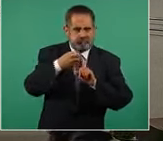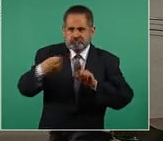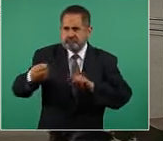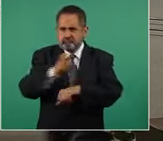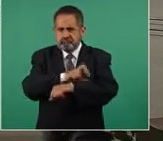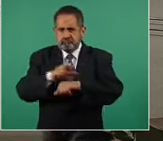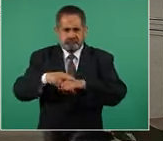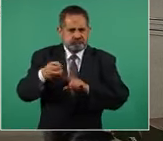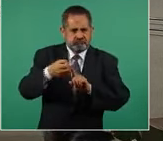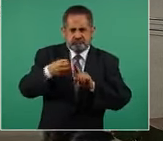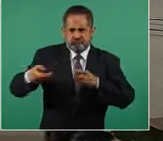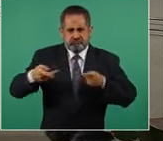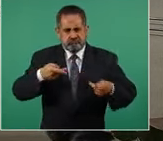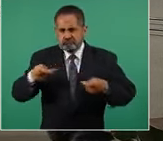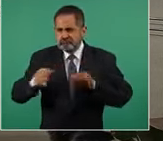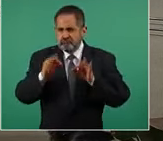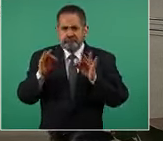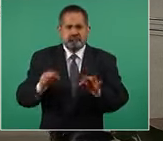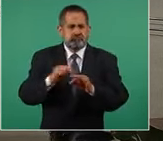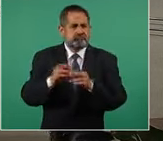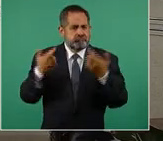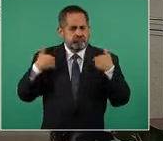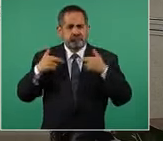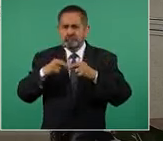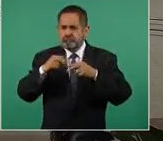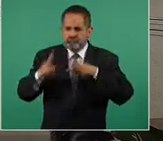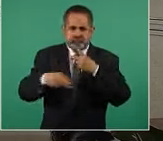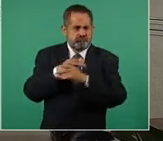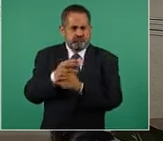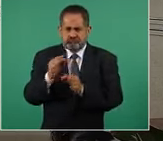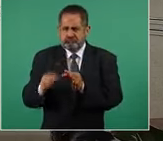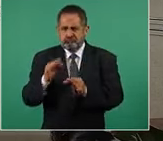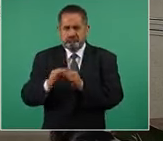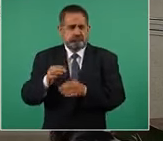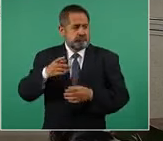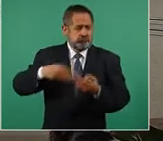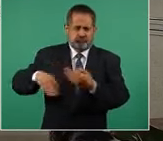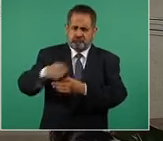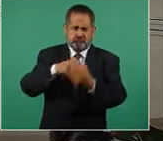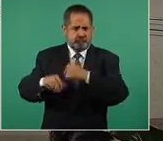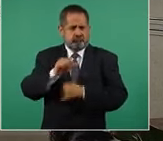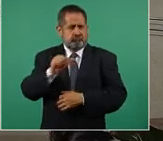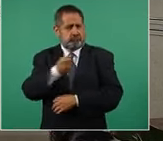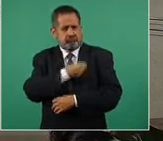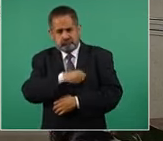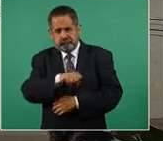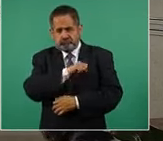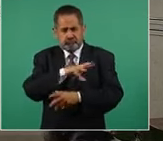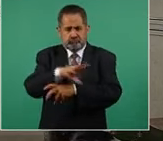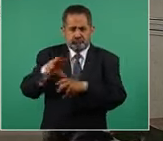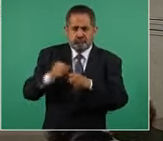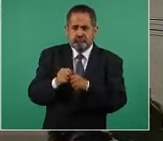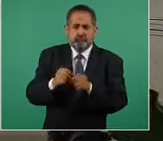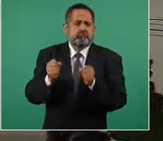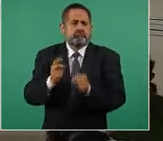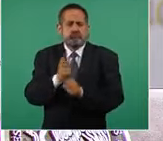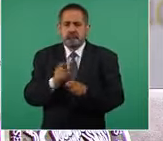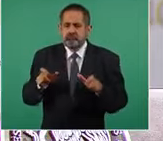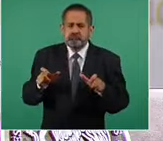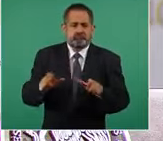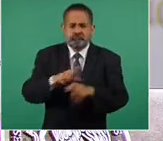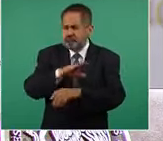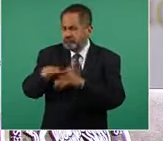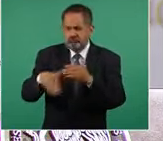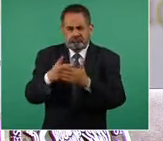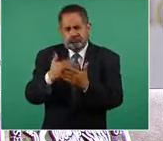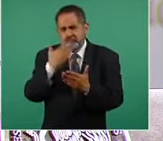gran participación de los maestros y de todo el personal de salud, de seguridad y de población